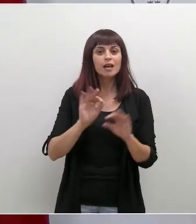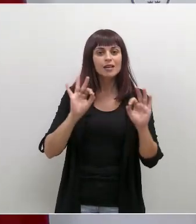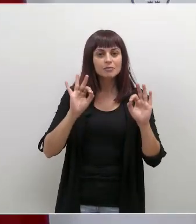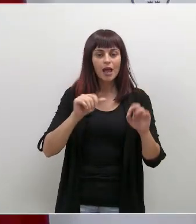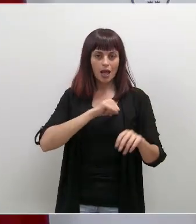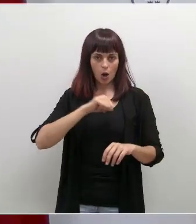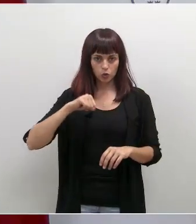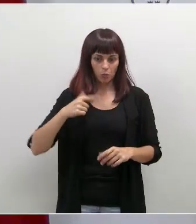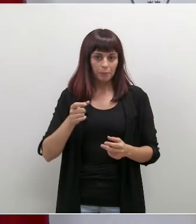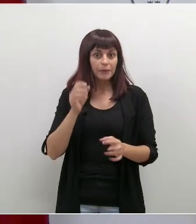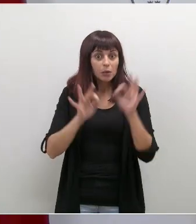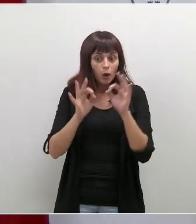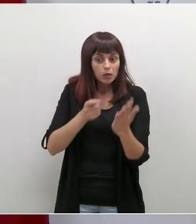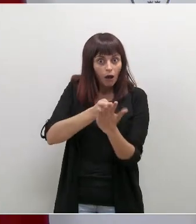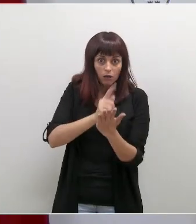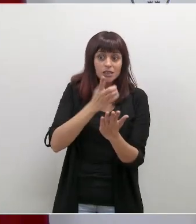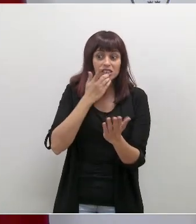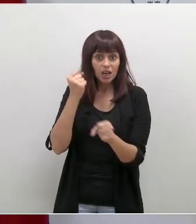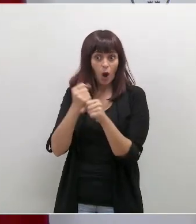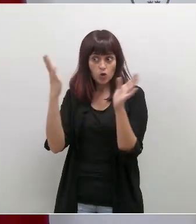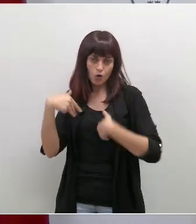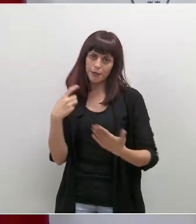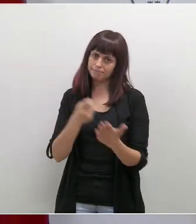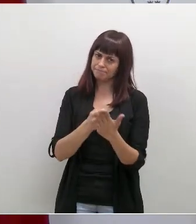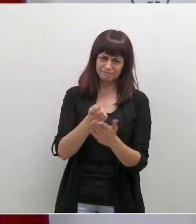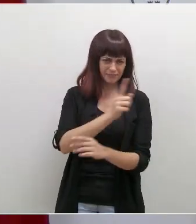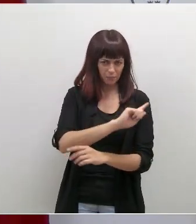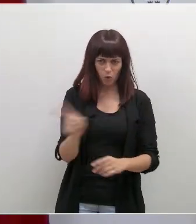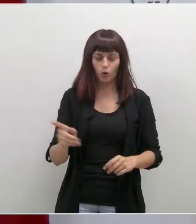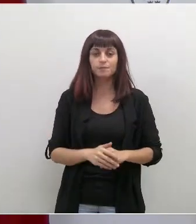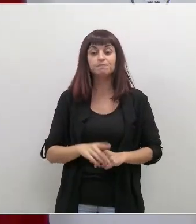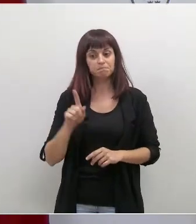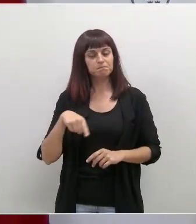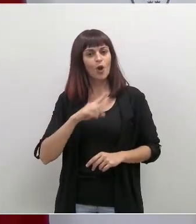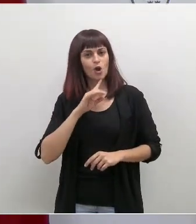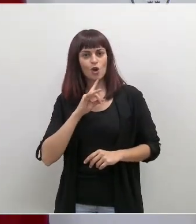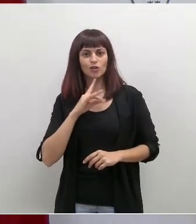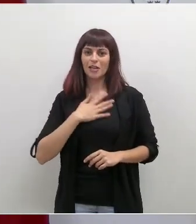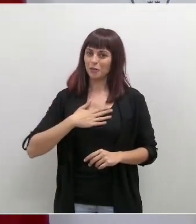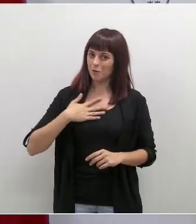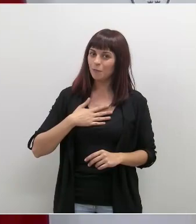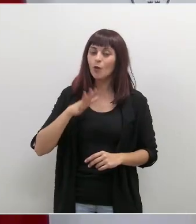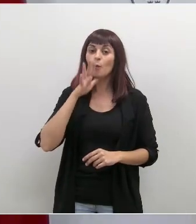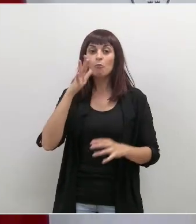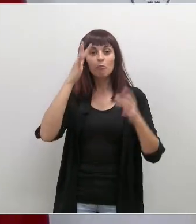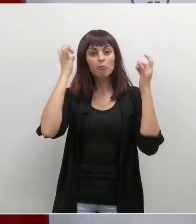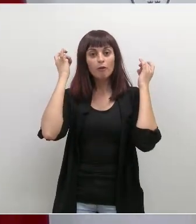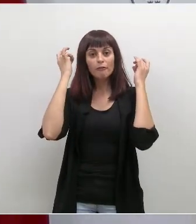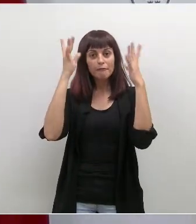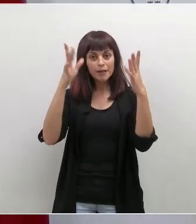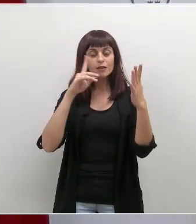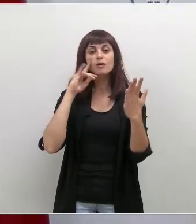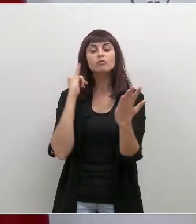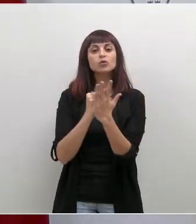pagando impuestos mientras no puedan trabajar. Por otra parte, también estamos satisfechos con que por fin se vaya a exigir las